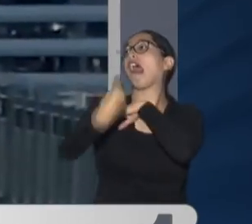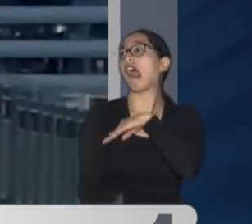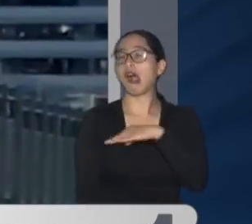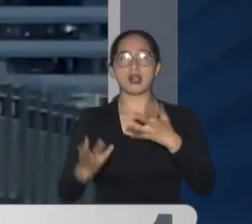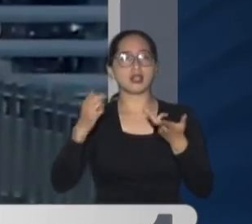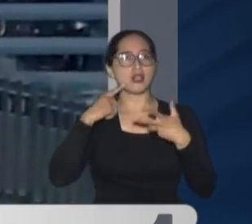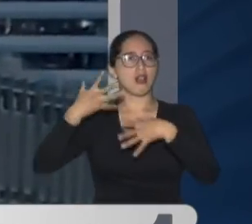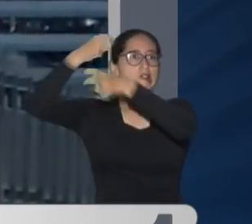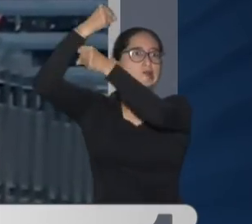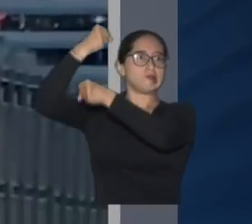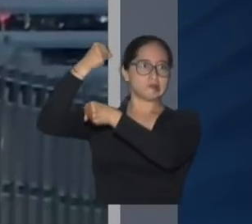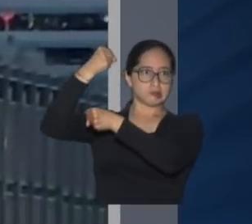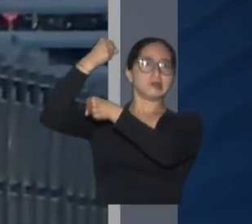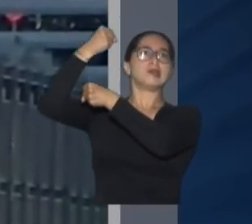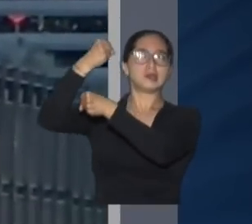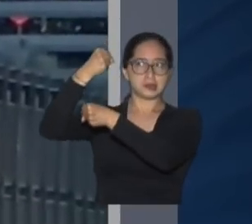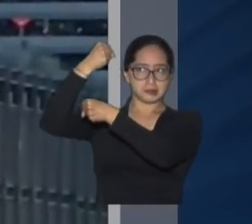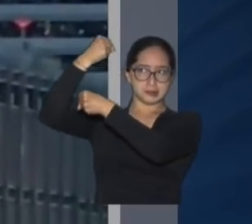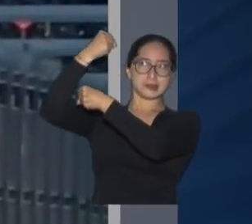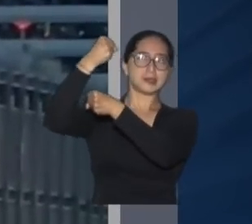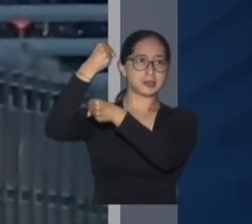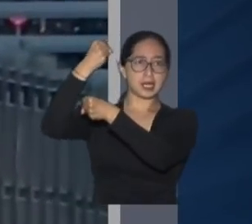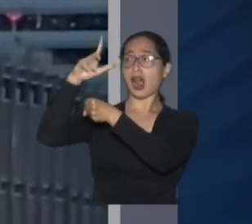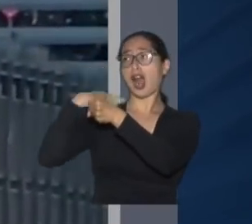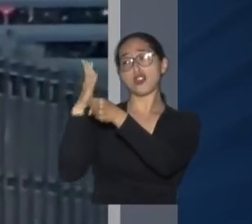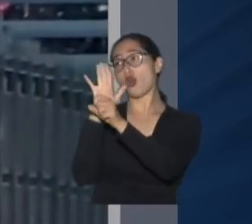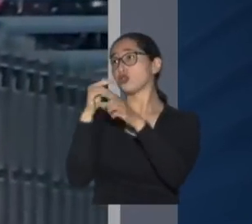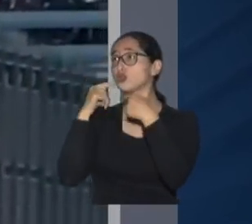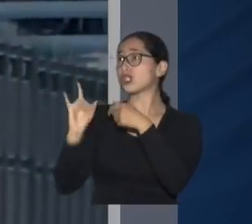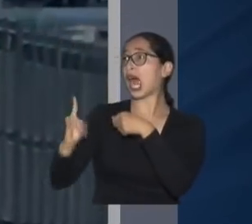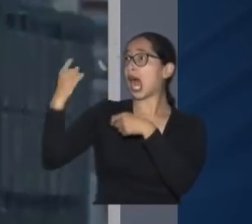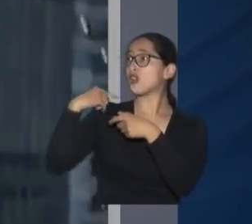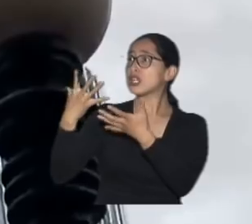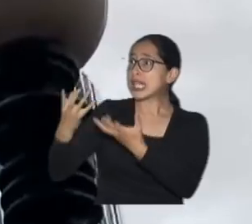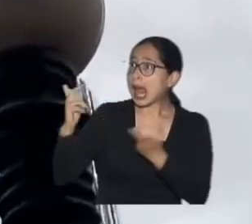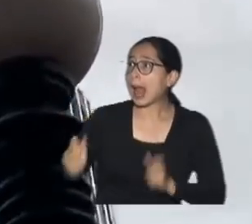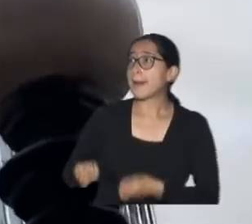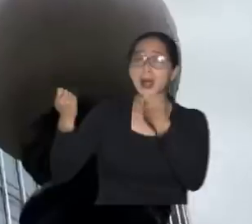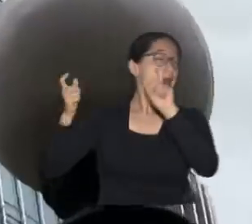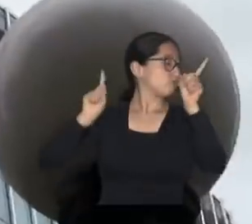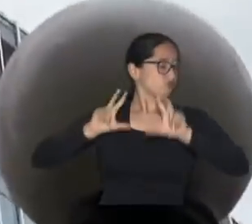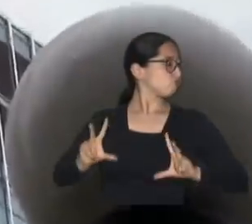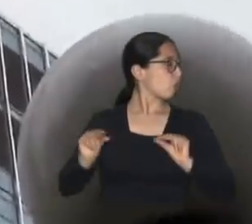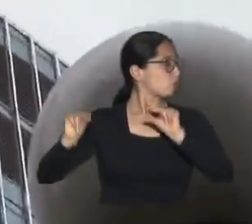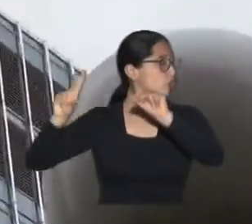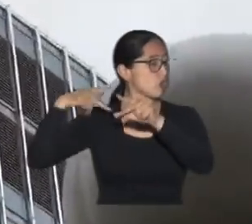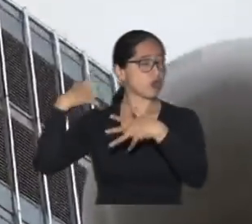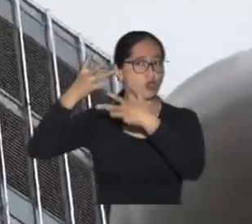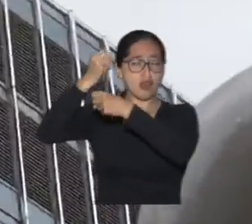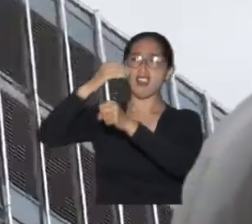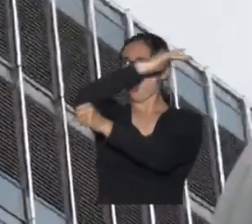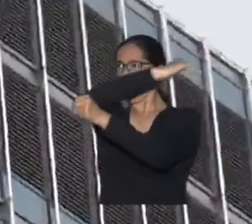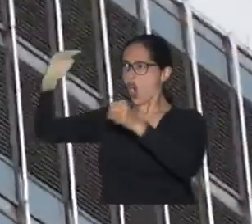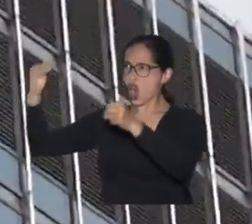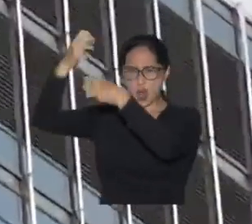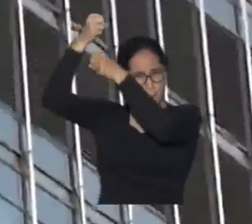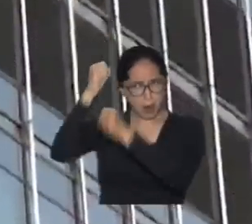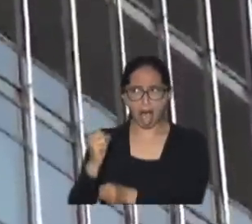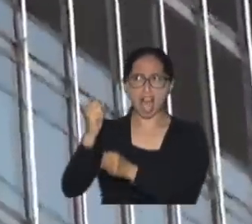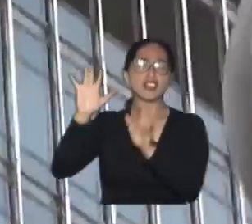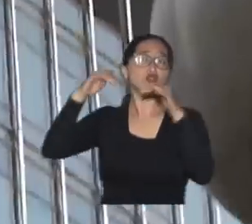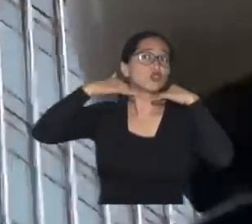de una cuerda, la cual aseguraba iba a cortar si alguien intentaba detenerlo o no le permitían hablar con el presidente,